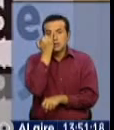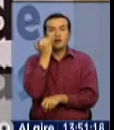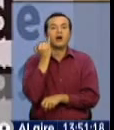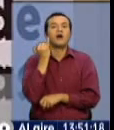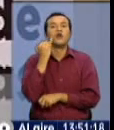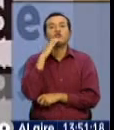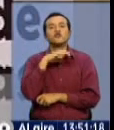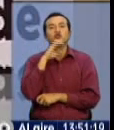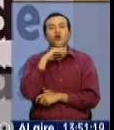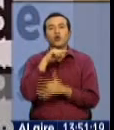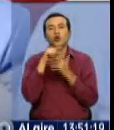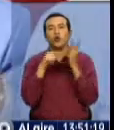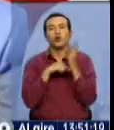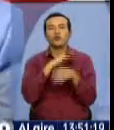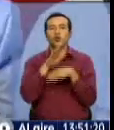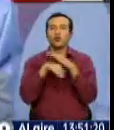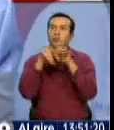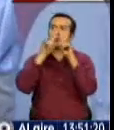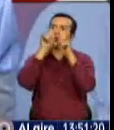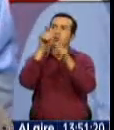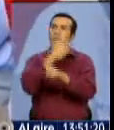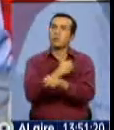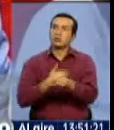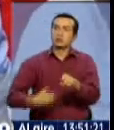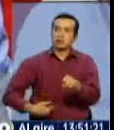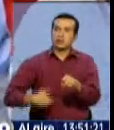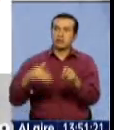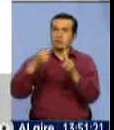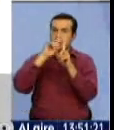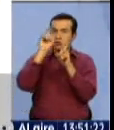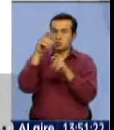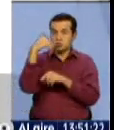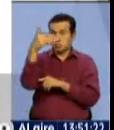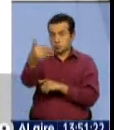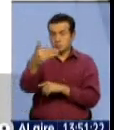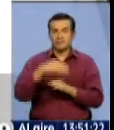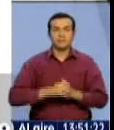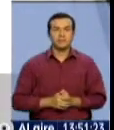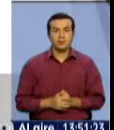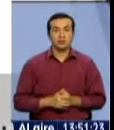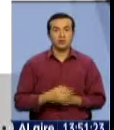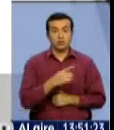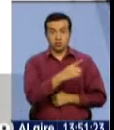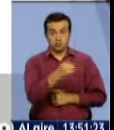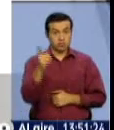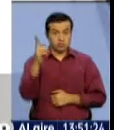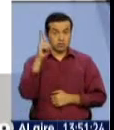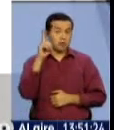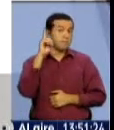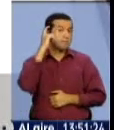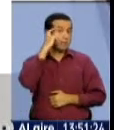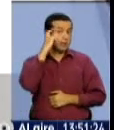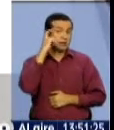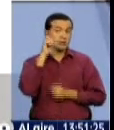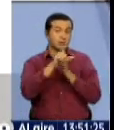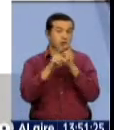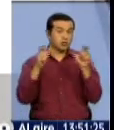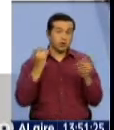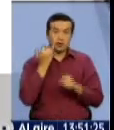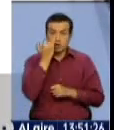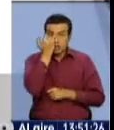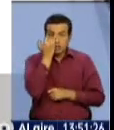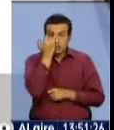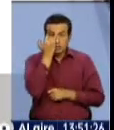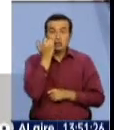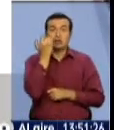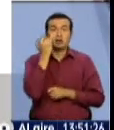quienes presentarán su pregunta al jefe de Estado en los próximos días. ¿Está usted de acuerdo que los pueblos ancestrales